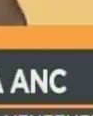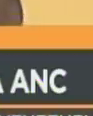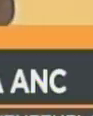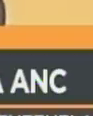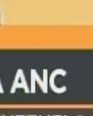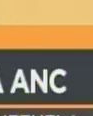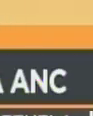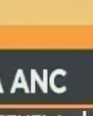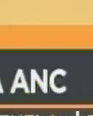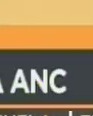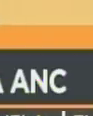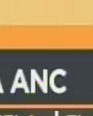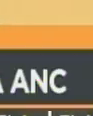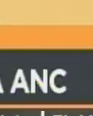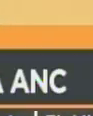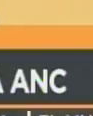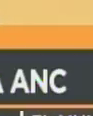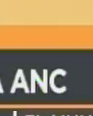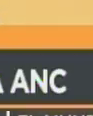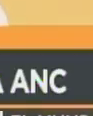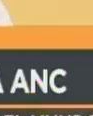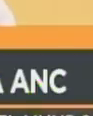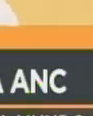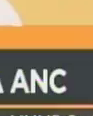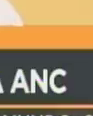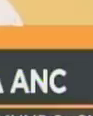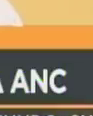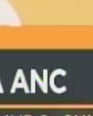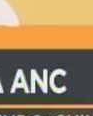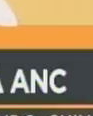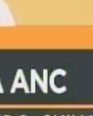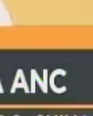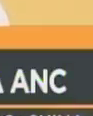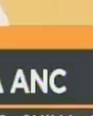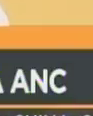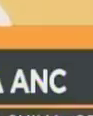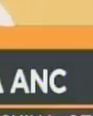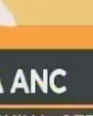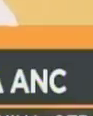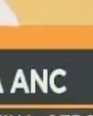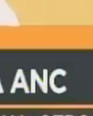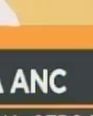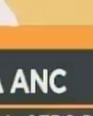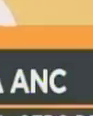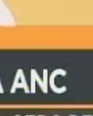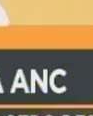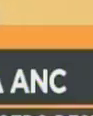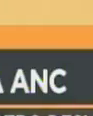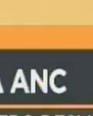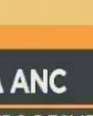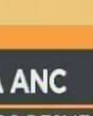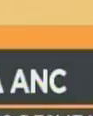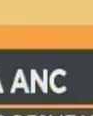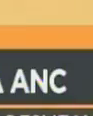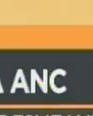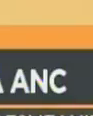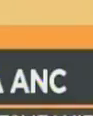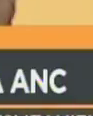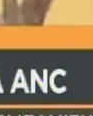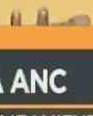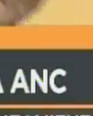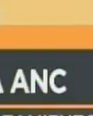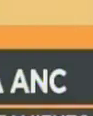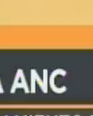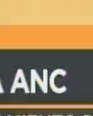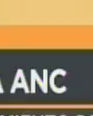ley del plan Chamba Juvenil para los jóvenes y su derecho al trabajo. La ley de la vivienda para